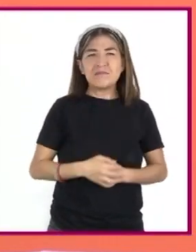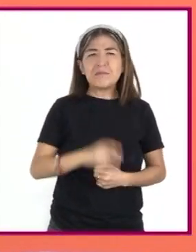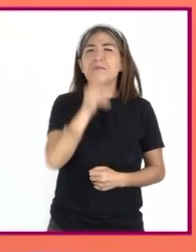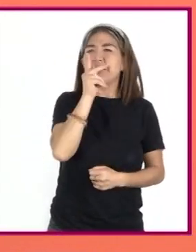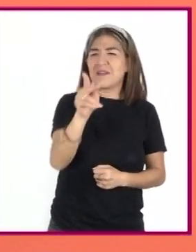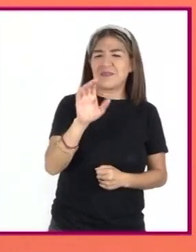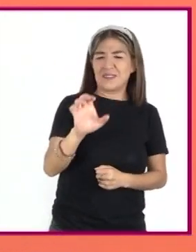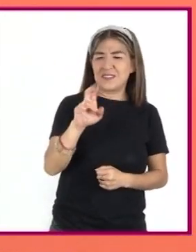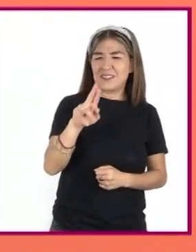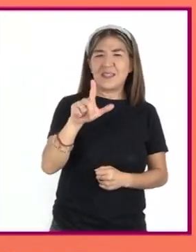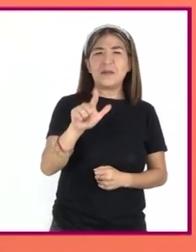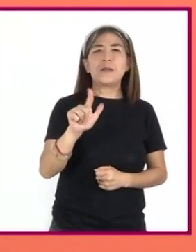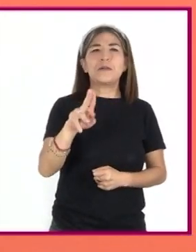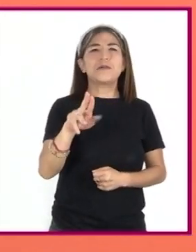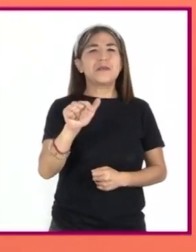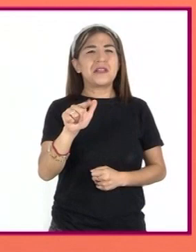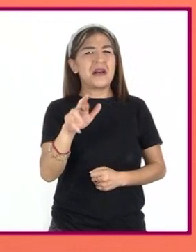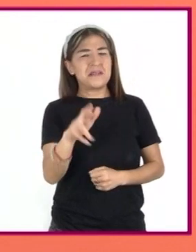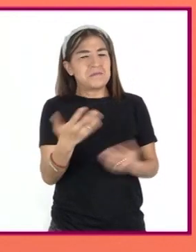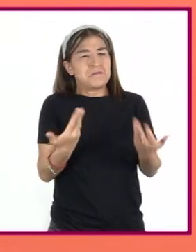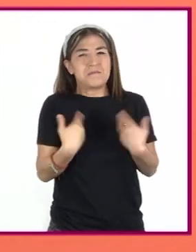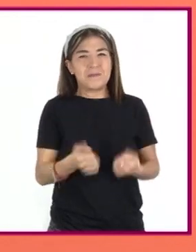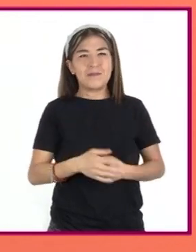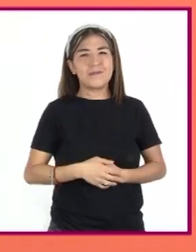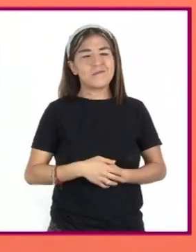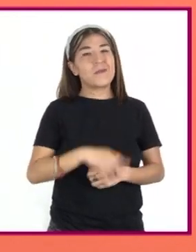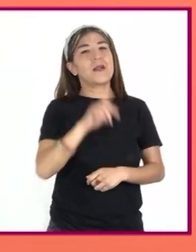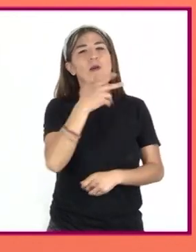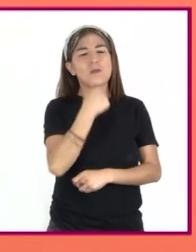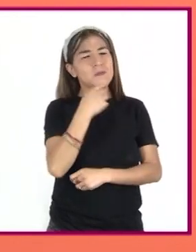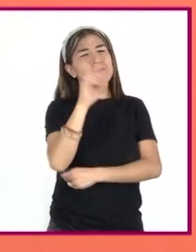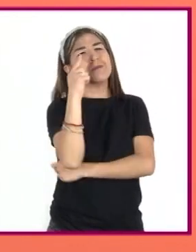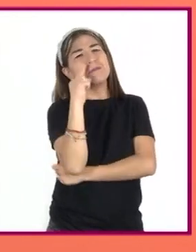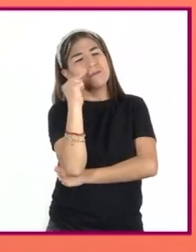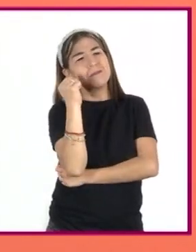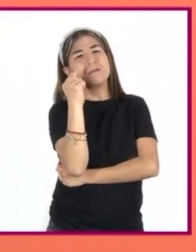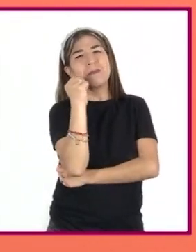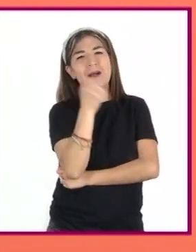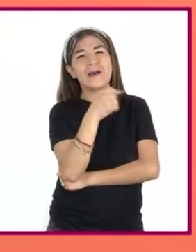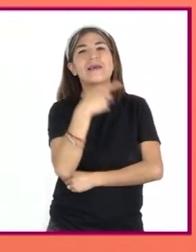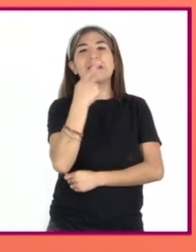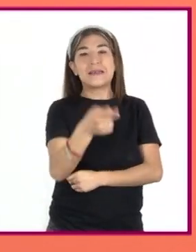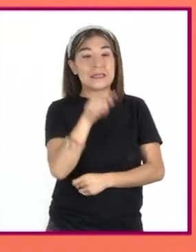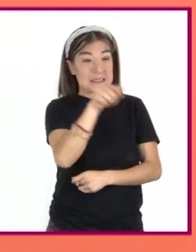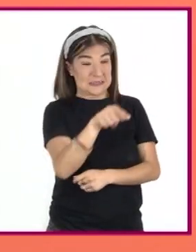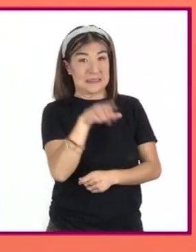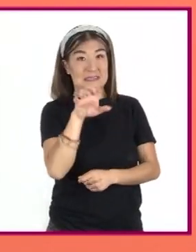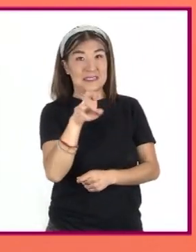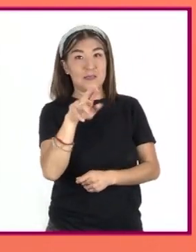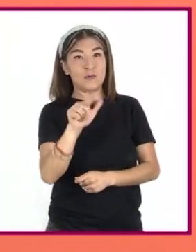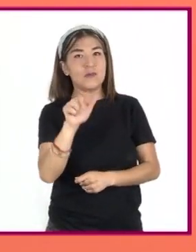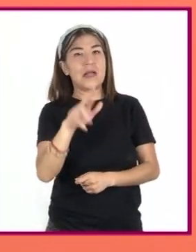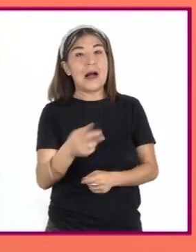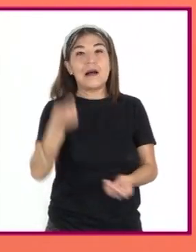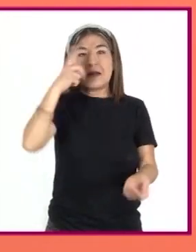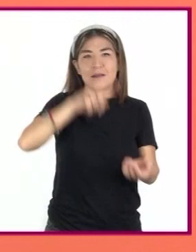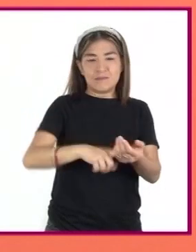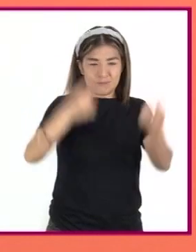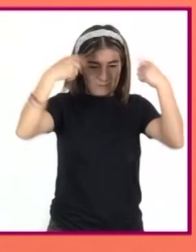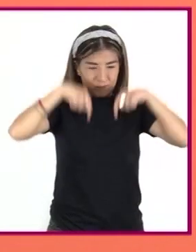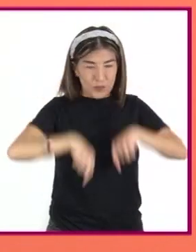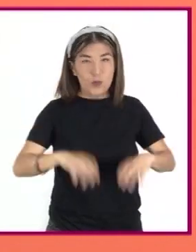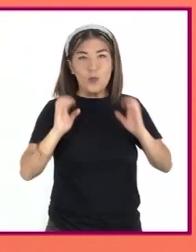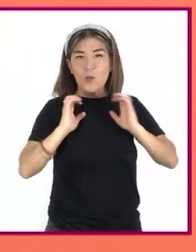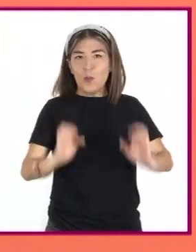general retorció su bigote con inspiración. Las células son los súbditos que viven en el reino del cuerpo